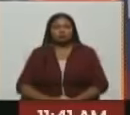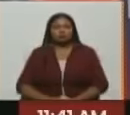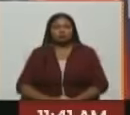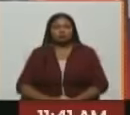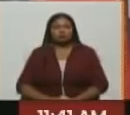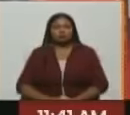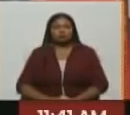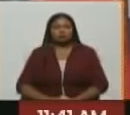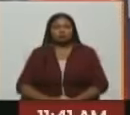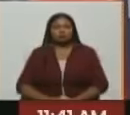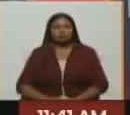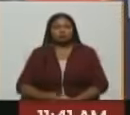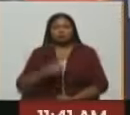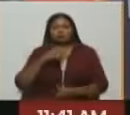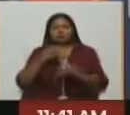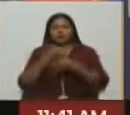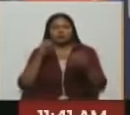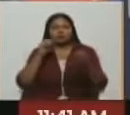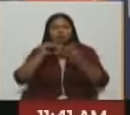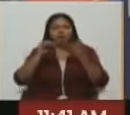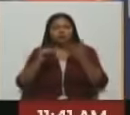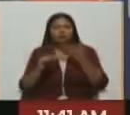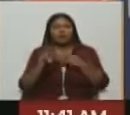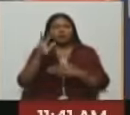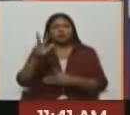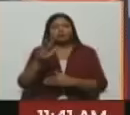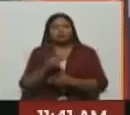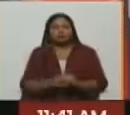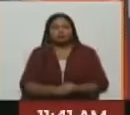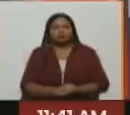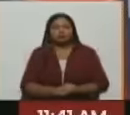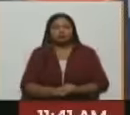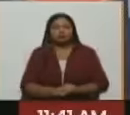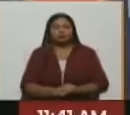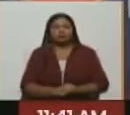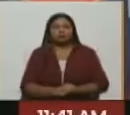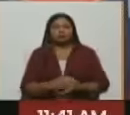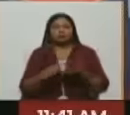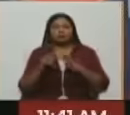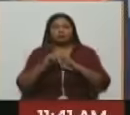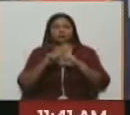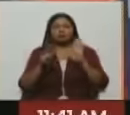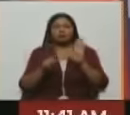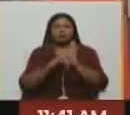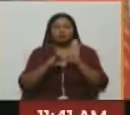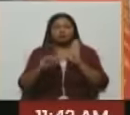extraordinario título 3 de los derechos humanos y garantías constitucionales.